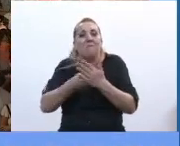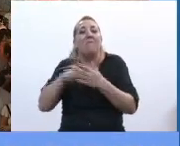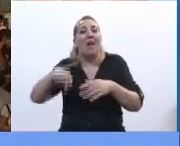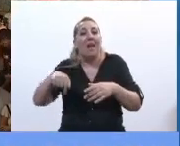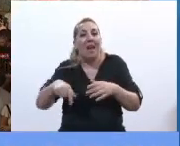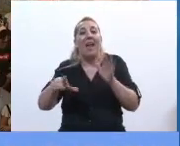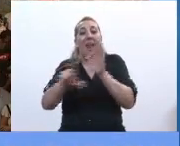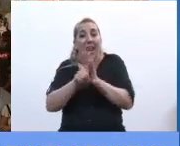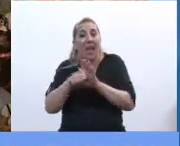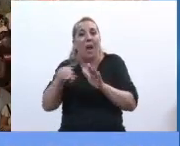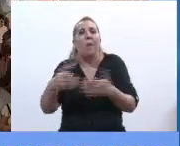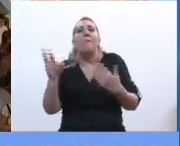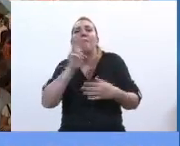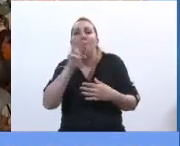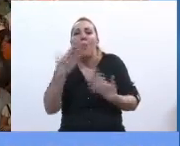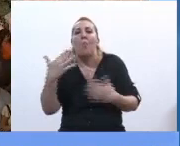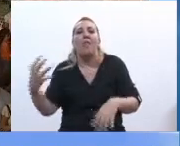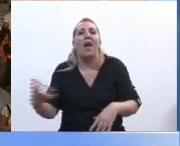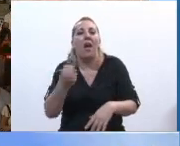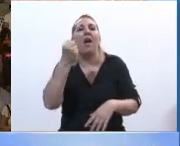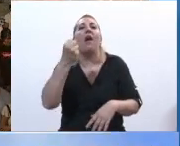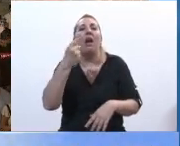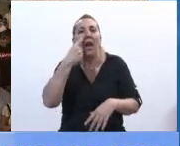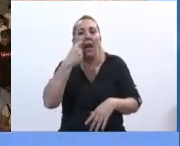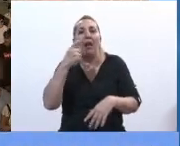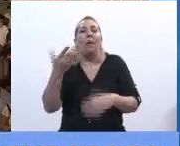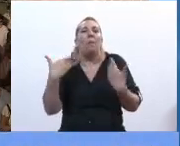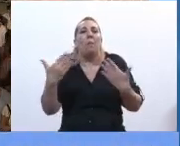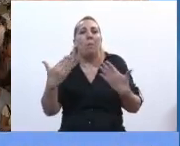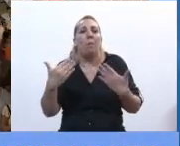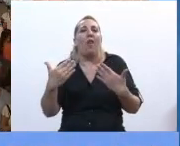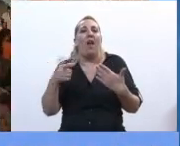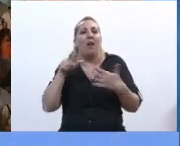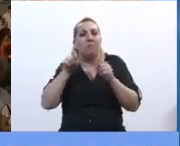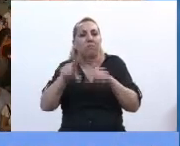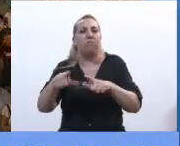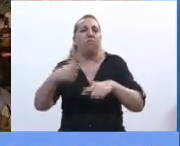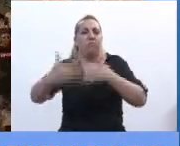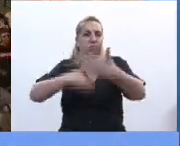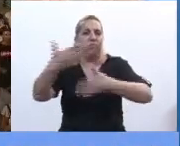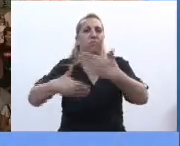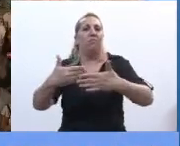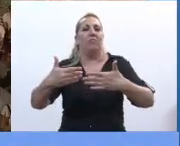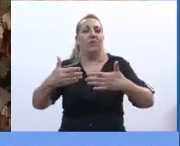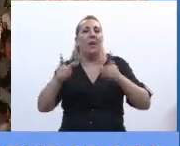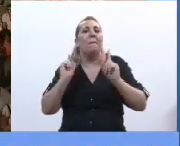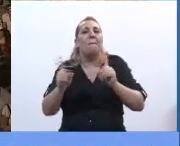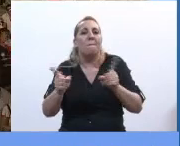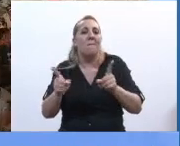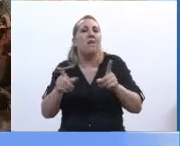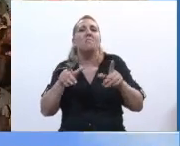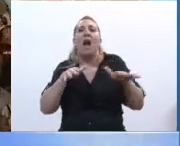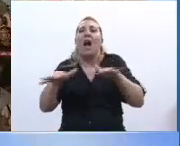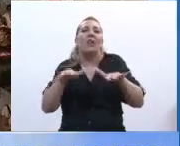la mujer pueda encontrar la posibilidad de ejercer para su elevación y en provecho social las mismas